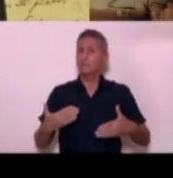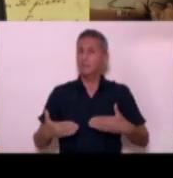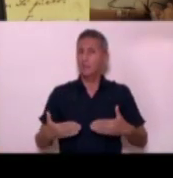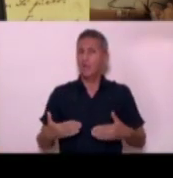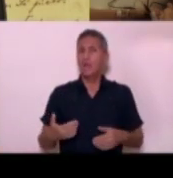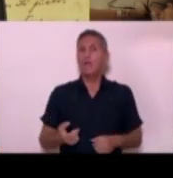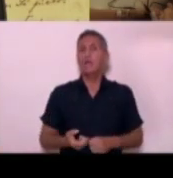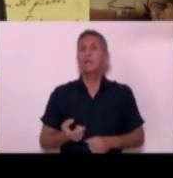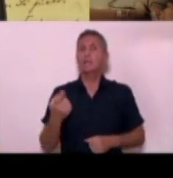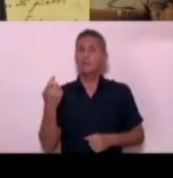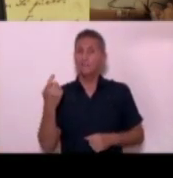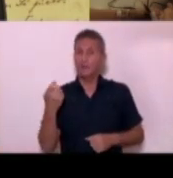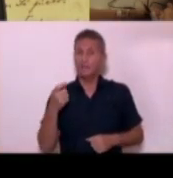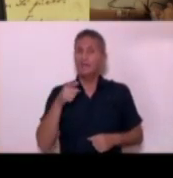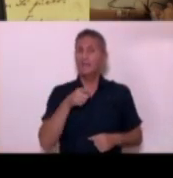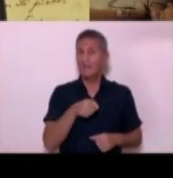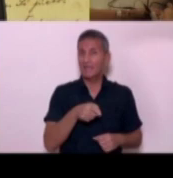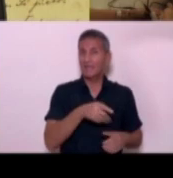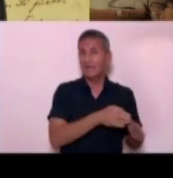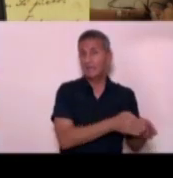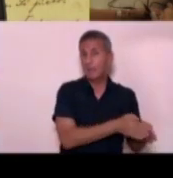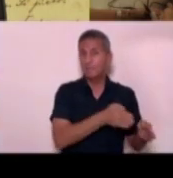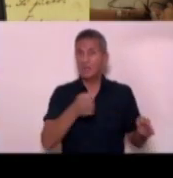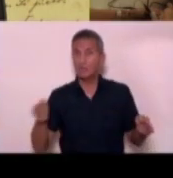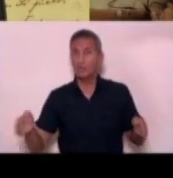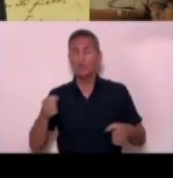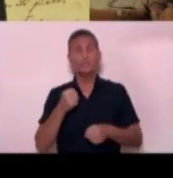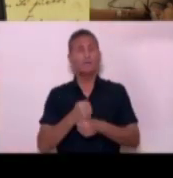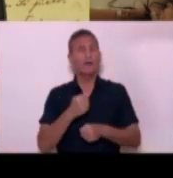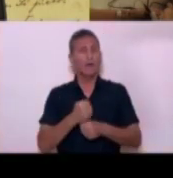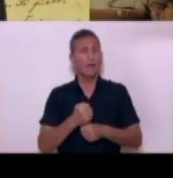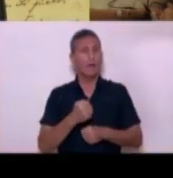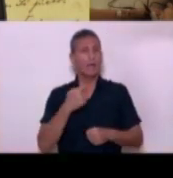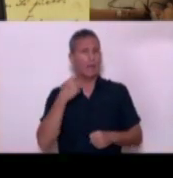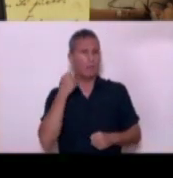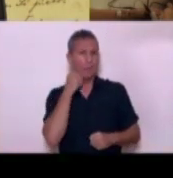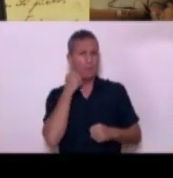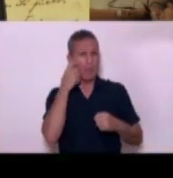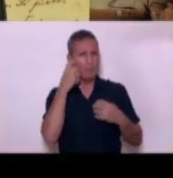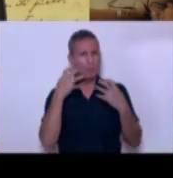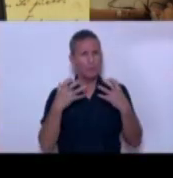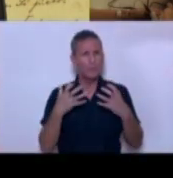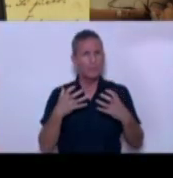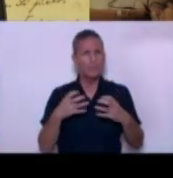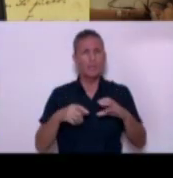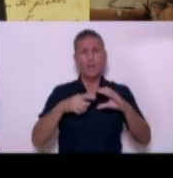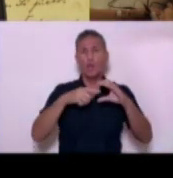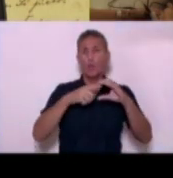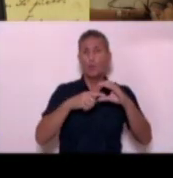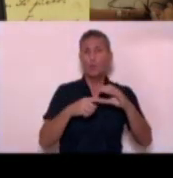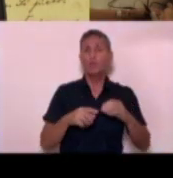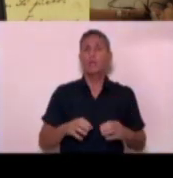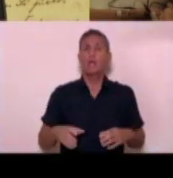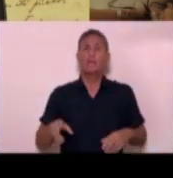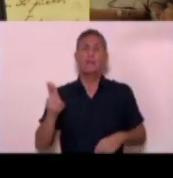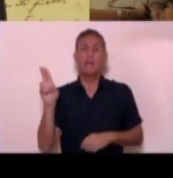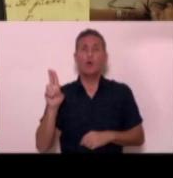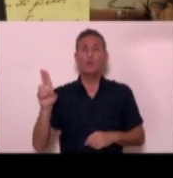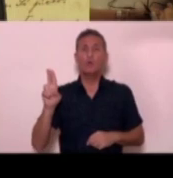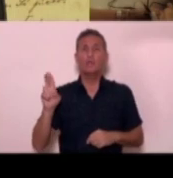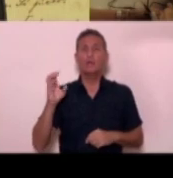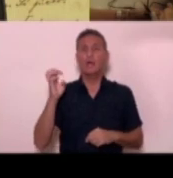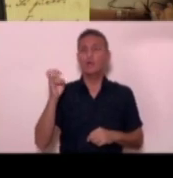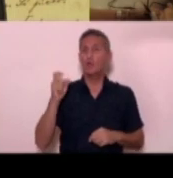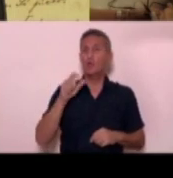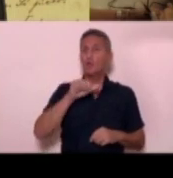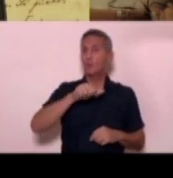que aún nos quedan en este periodo. Trabajaremos fundamentalmente con los contenidos de la unidad número 10 y los